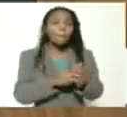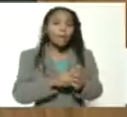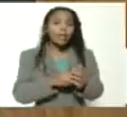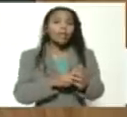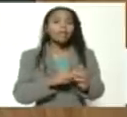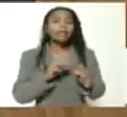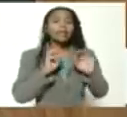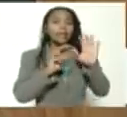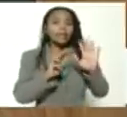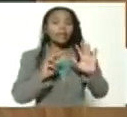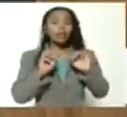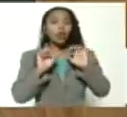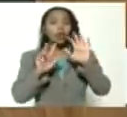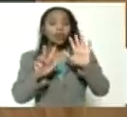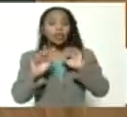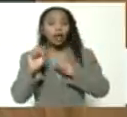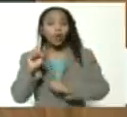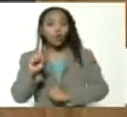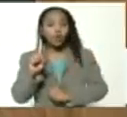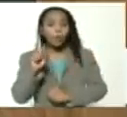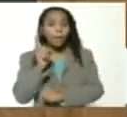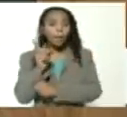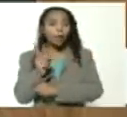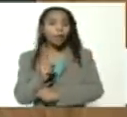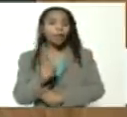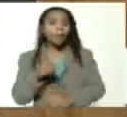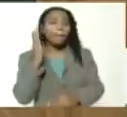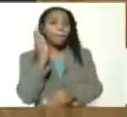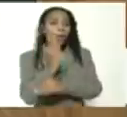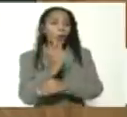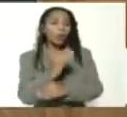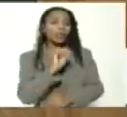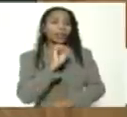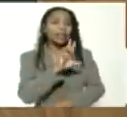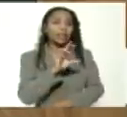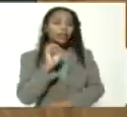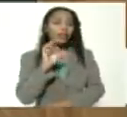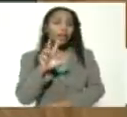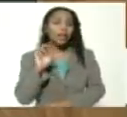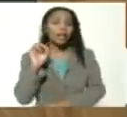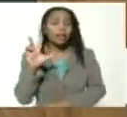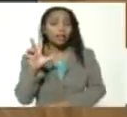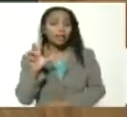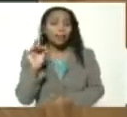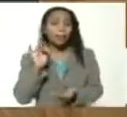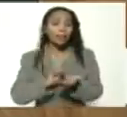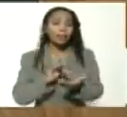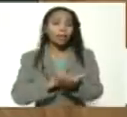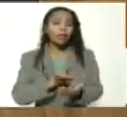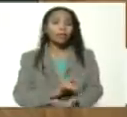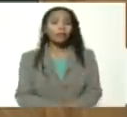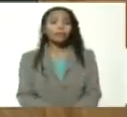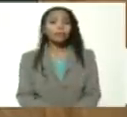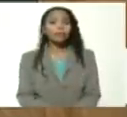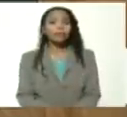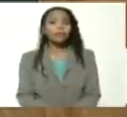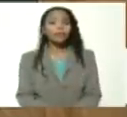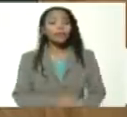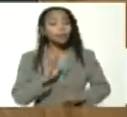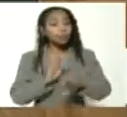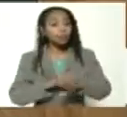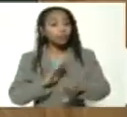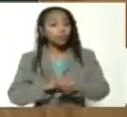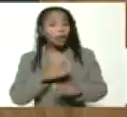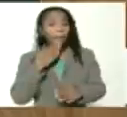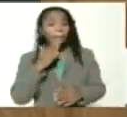2.781 acusaciones y han sido condenados 333 involucrados. En lo que respecta a